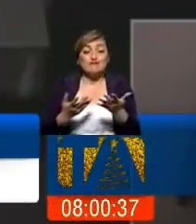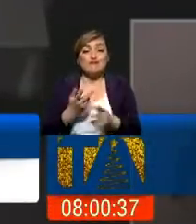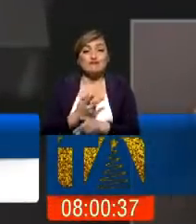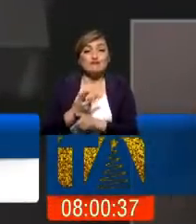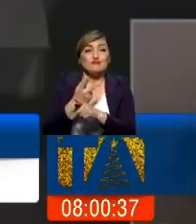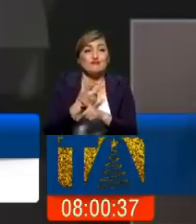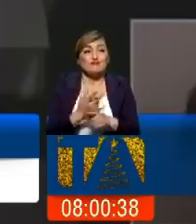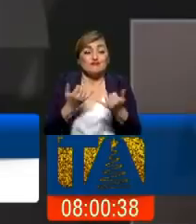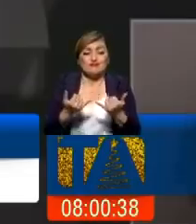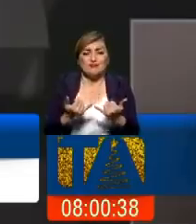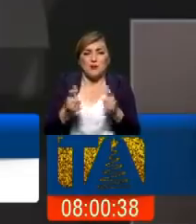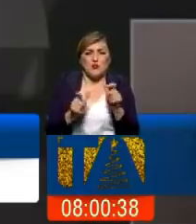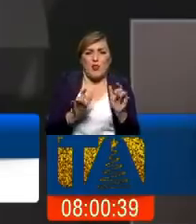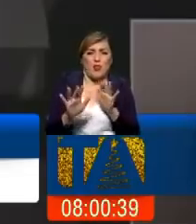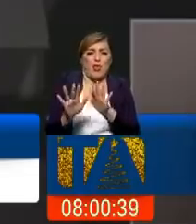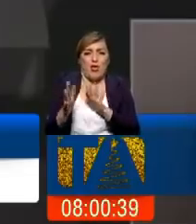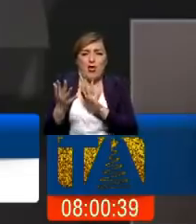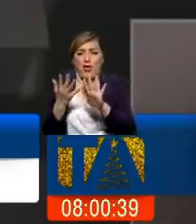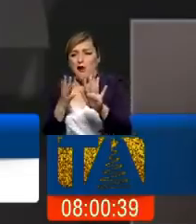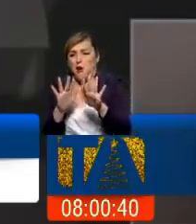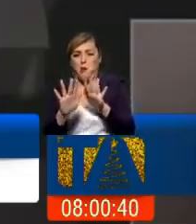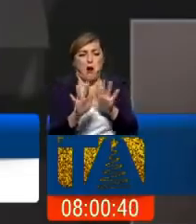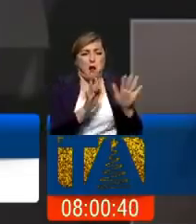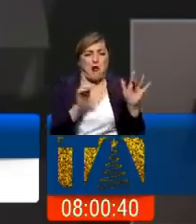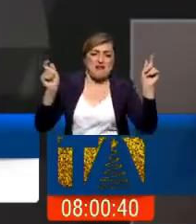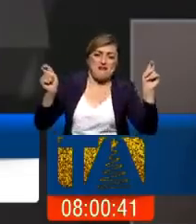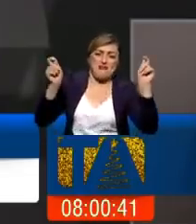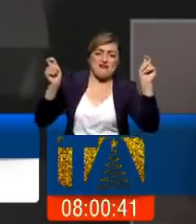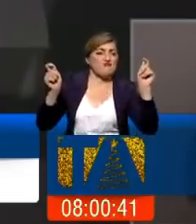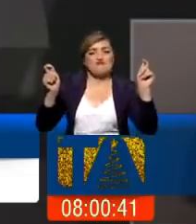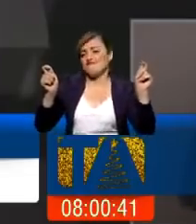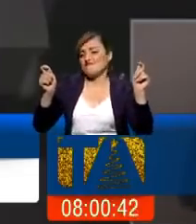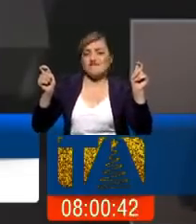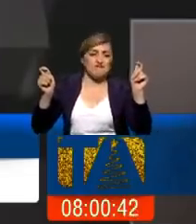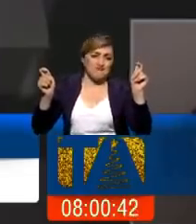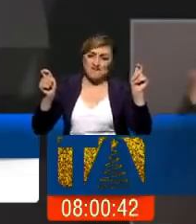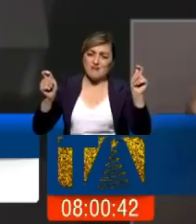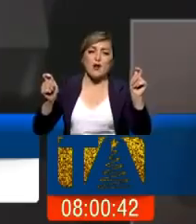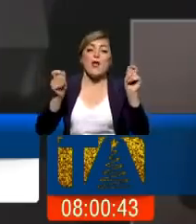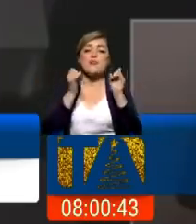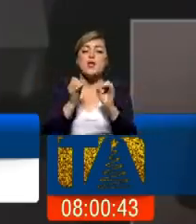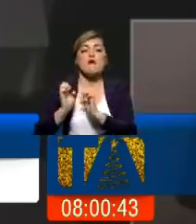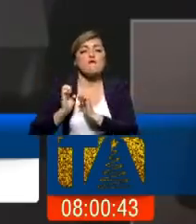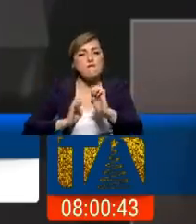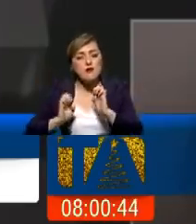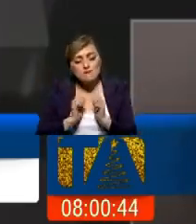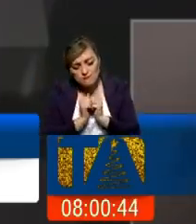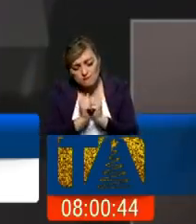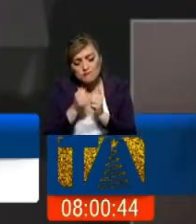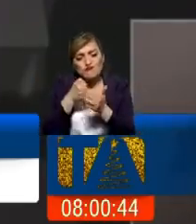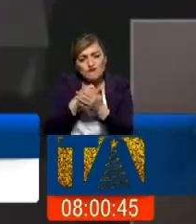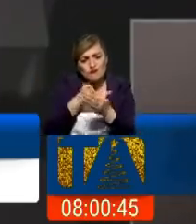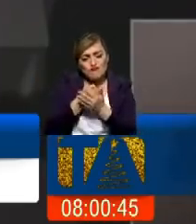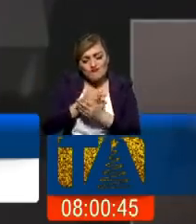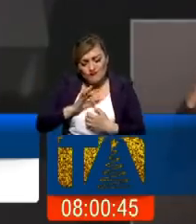estamos en una época de aglomeraciones, no estamos en una época de fiestas. Necesitamos el esfuerzo de todos para continuar juntos en esta